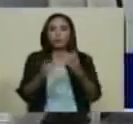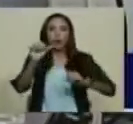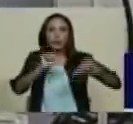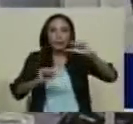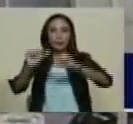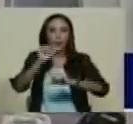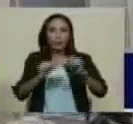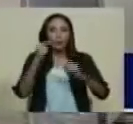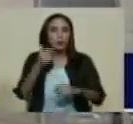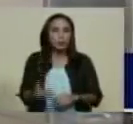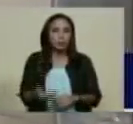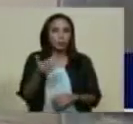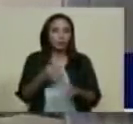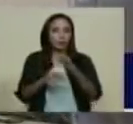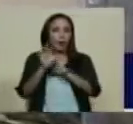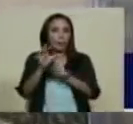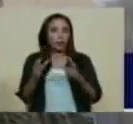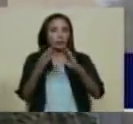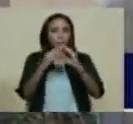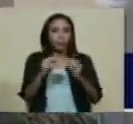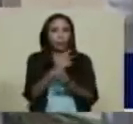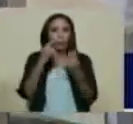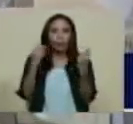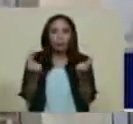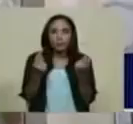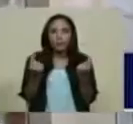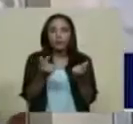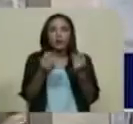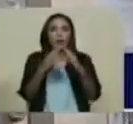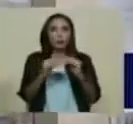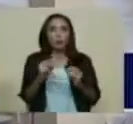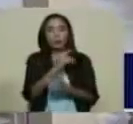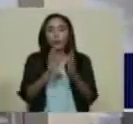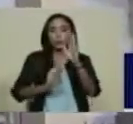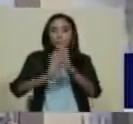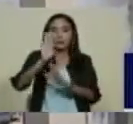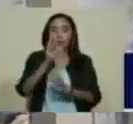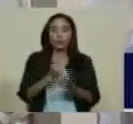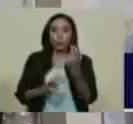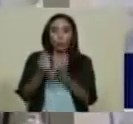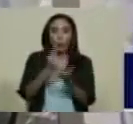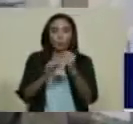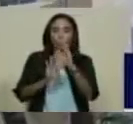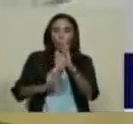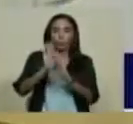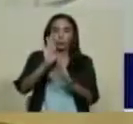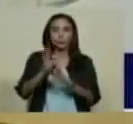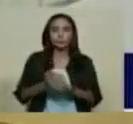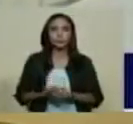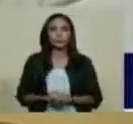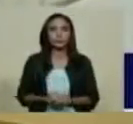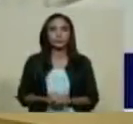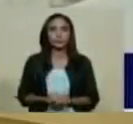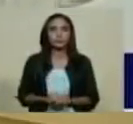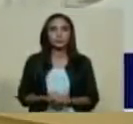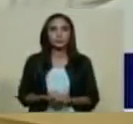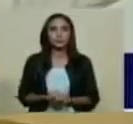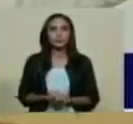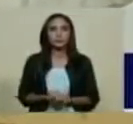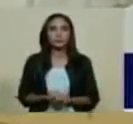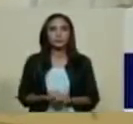para el país, para todo lo que es la reactivación económica y para todo el tema del desarrollo de nuestras industrias de